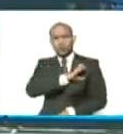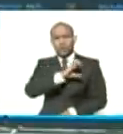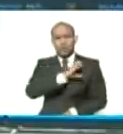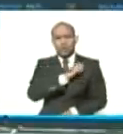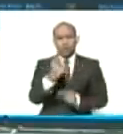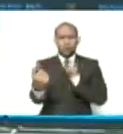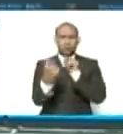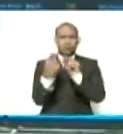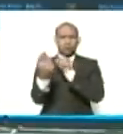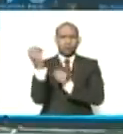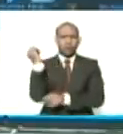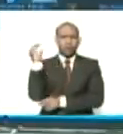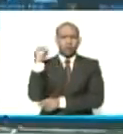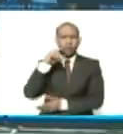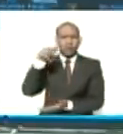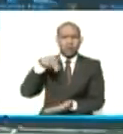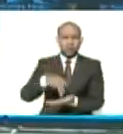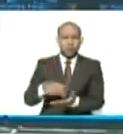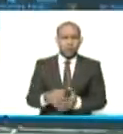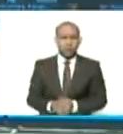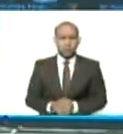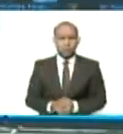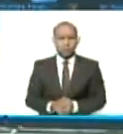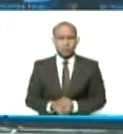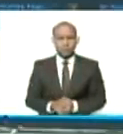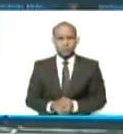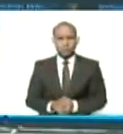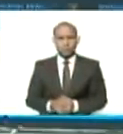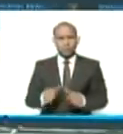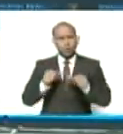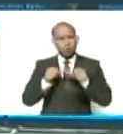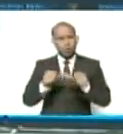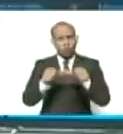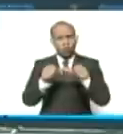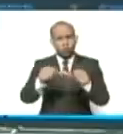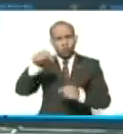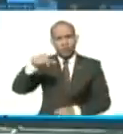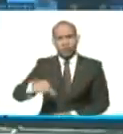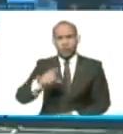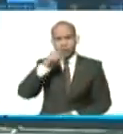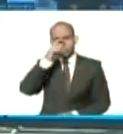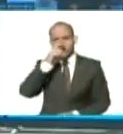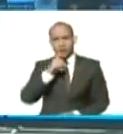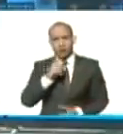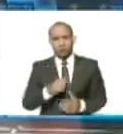el discurso de la Asamblea Nacional. Avanzar este año